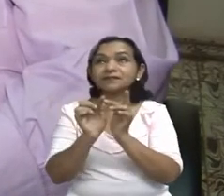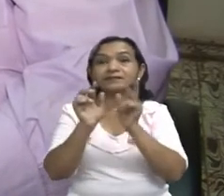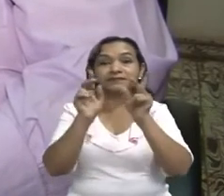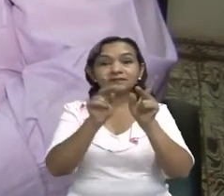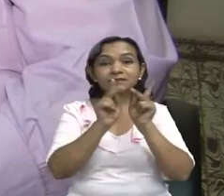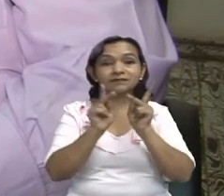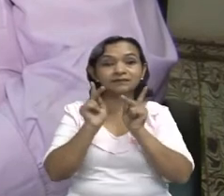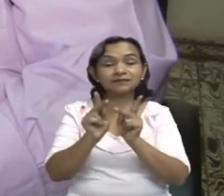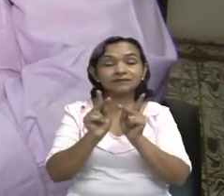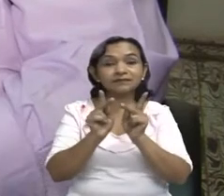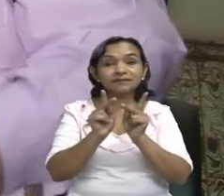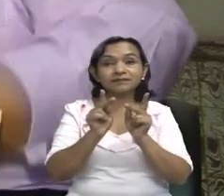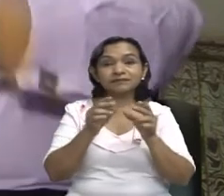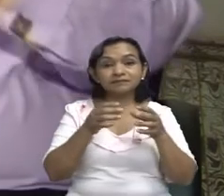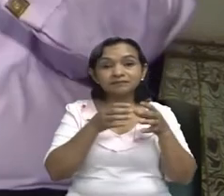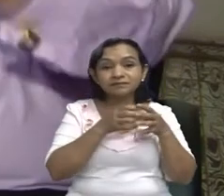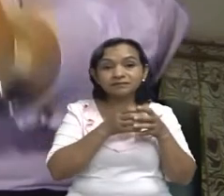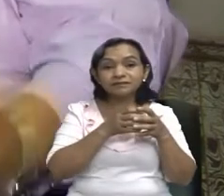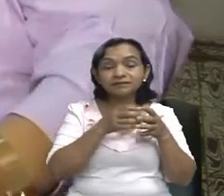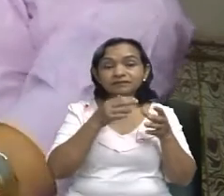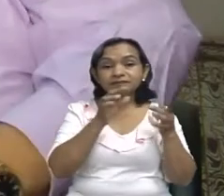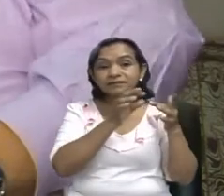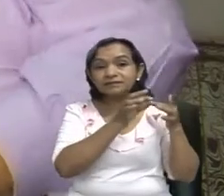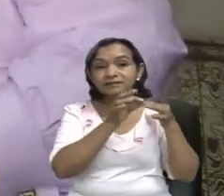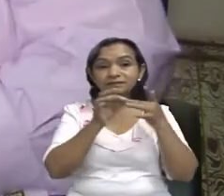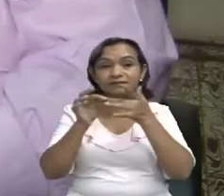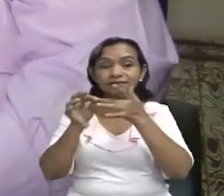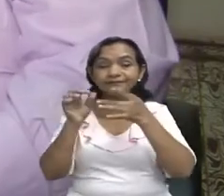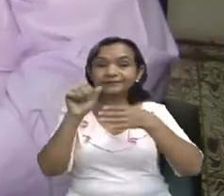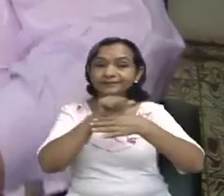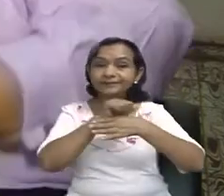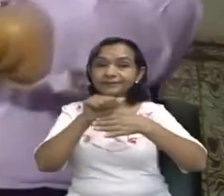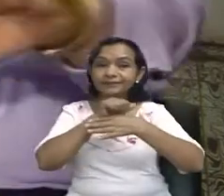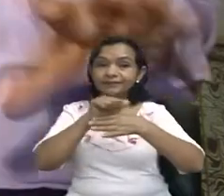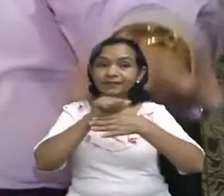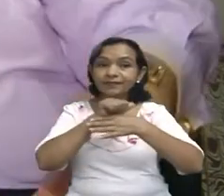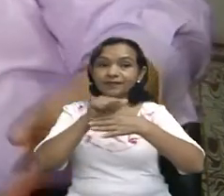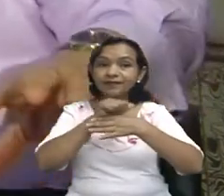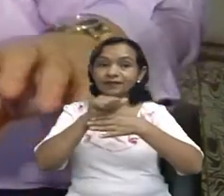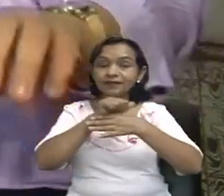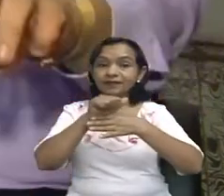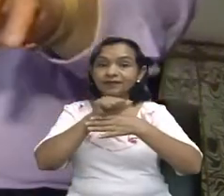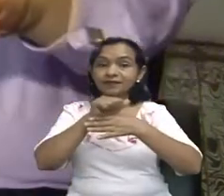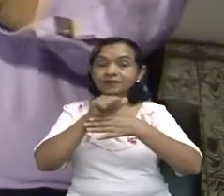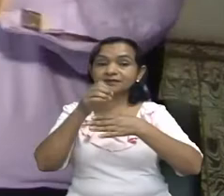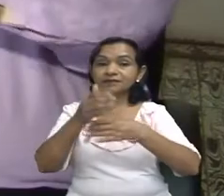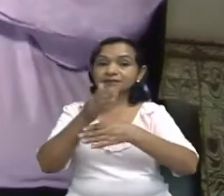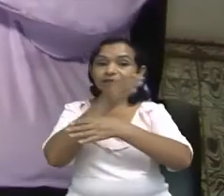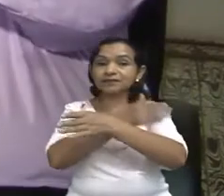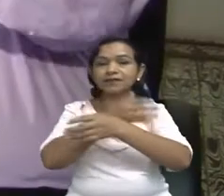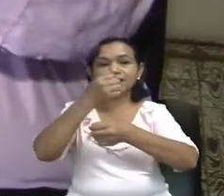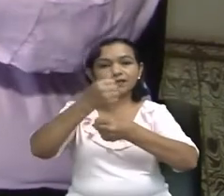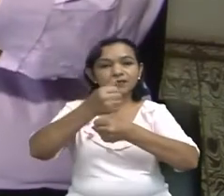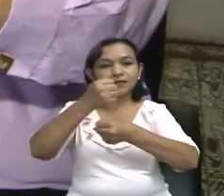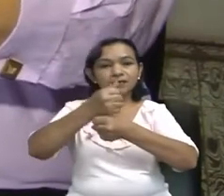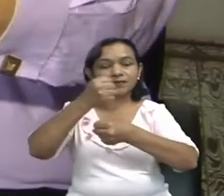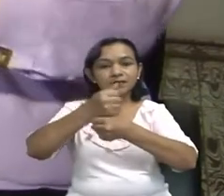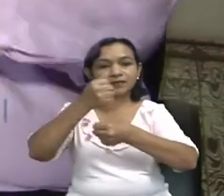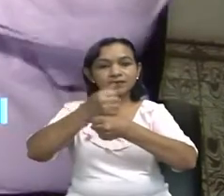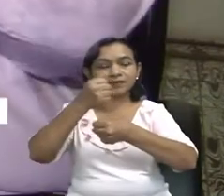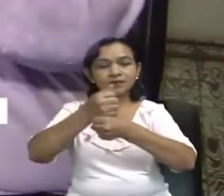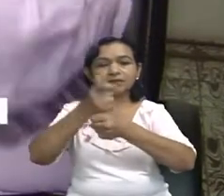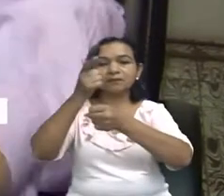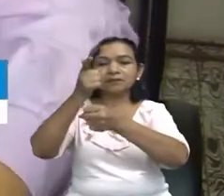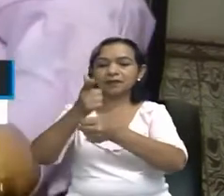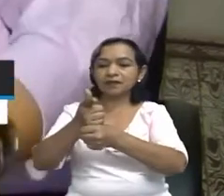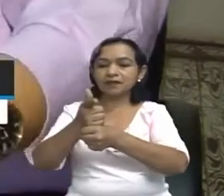personal que fue especialmente entrenado, que generalmente en ese momento trabajaba para hacer video,